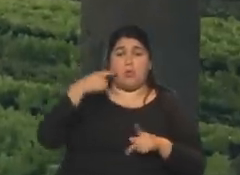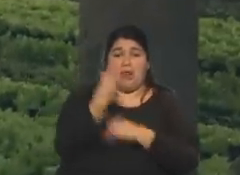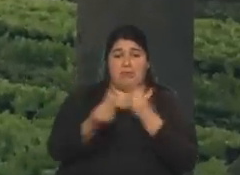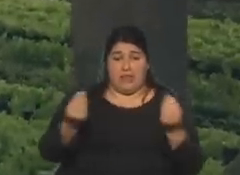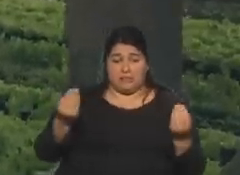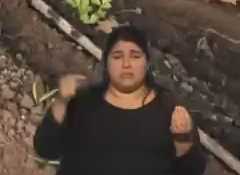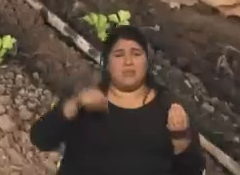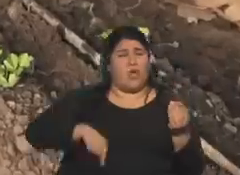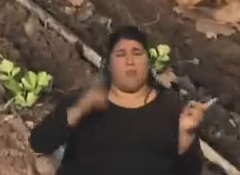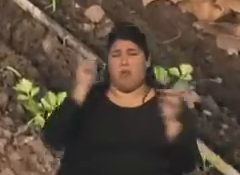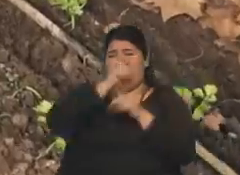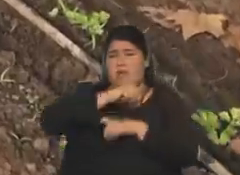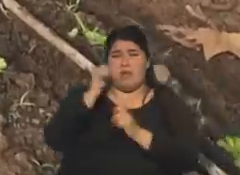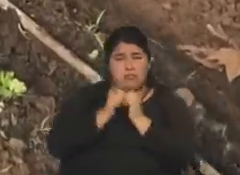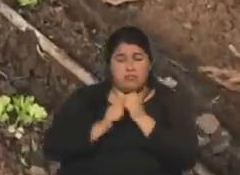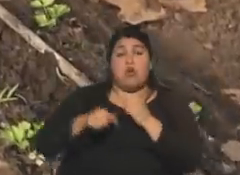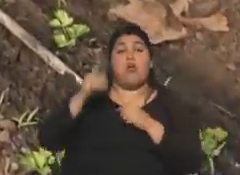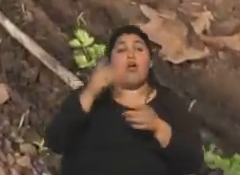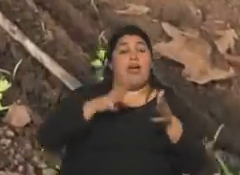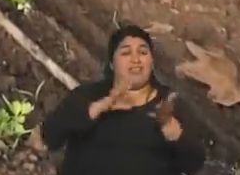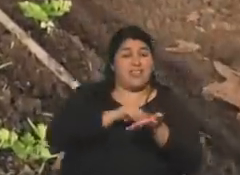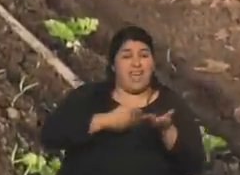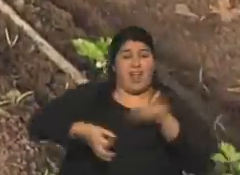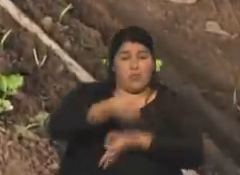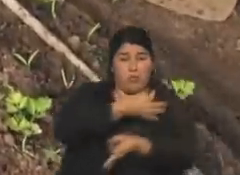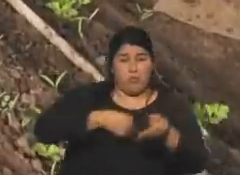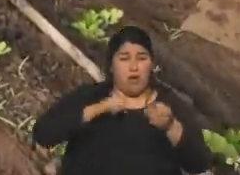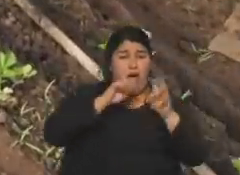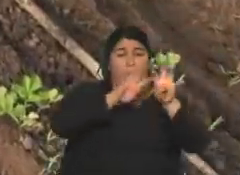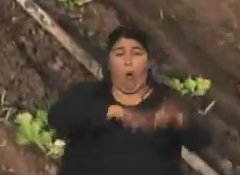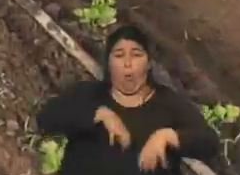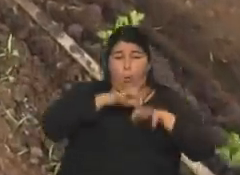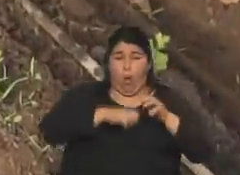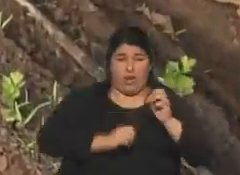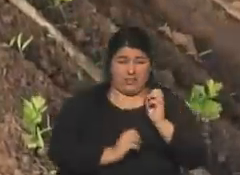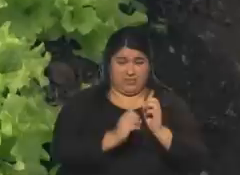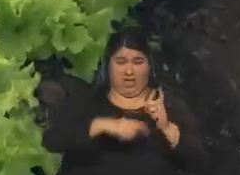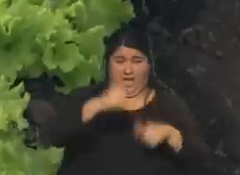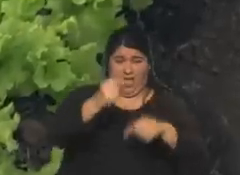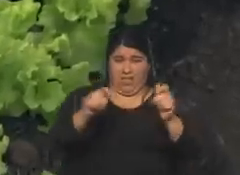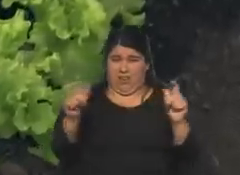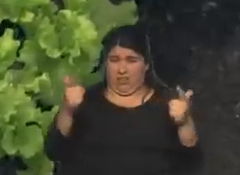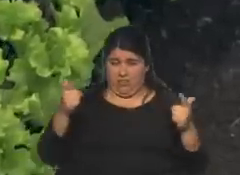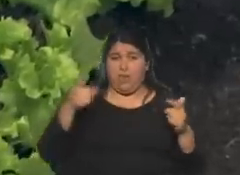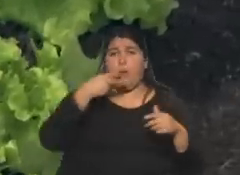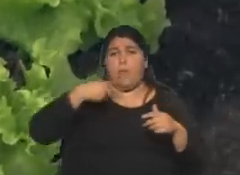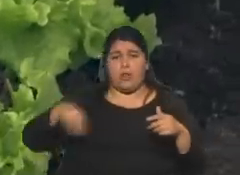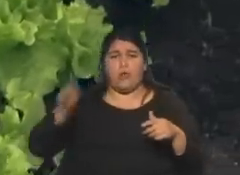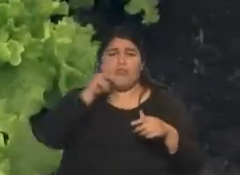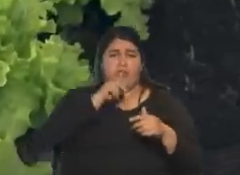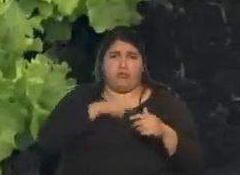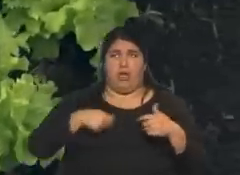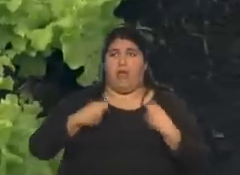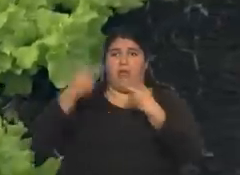problema histórico a partir de la sojización. No habían quedado huertas locales que proveyeran de verduras y de hortalizas al